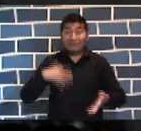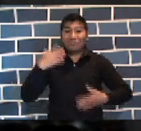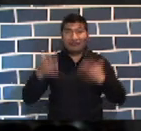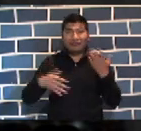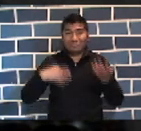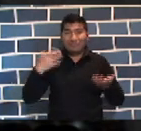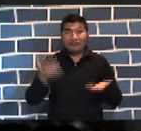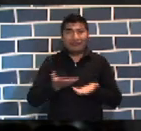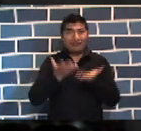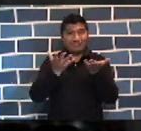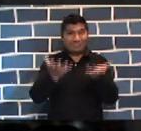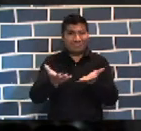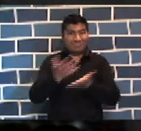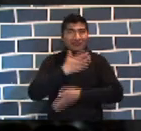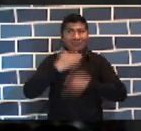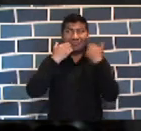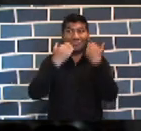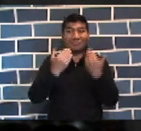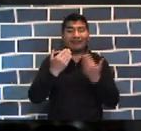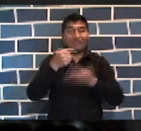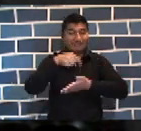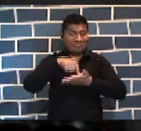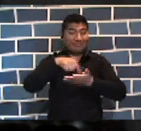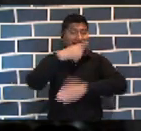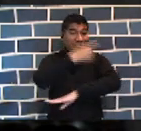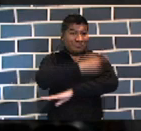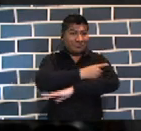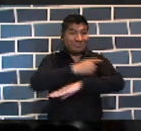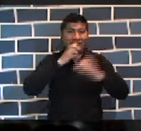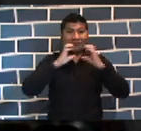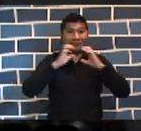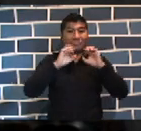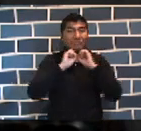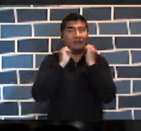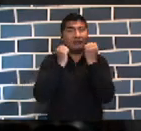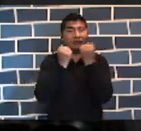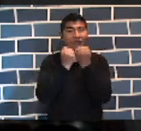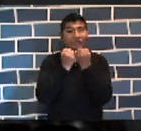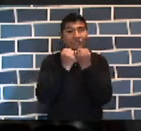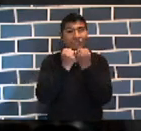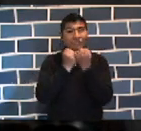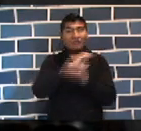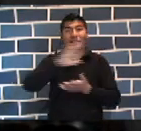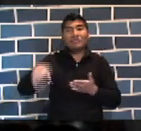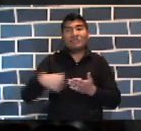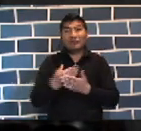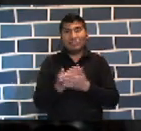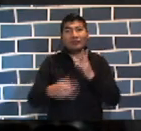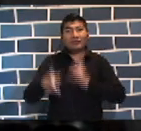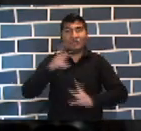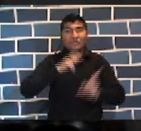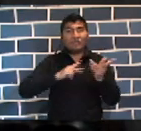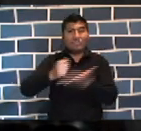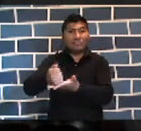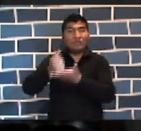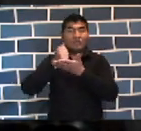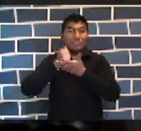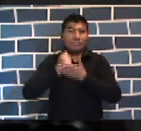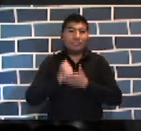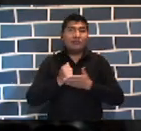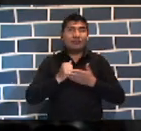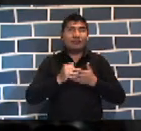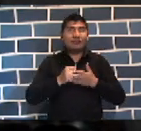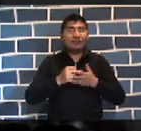felicitar y agradecer en este día de las comunicaciones sociales a todos los colaboradores de